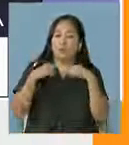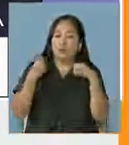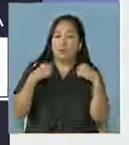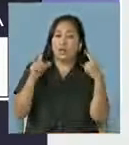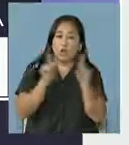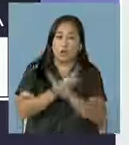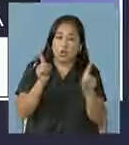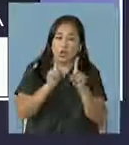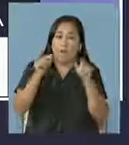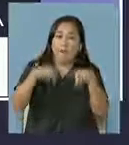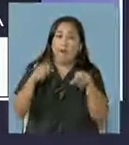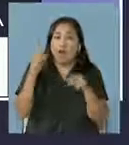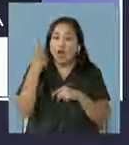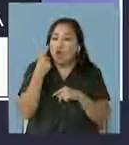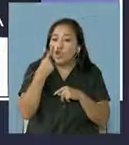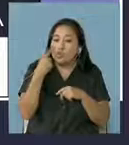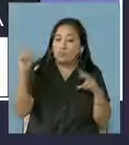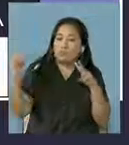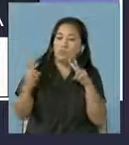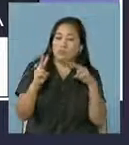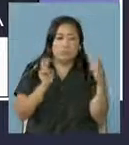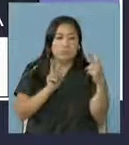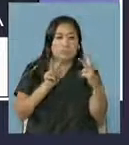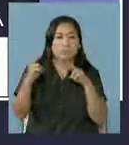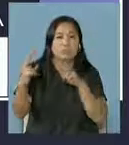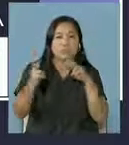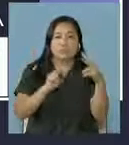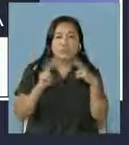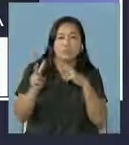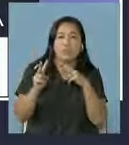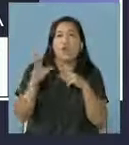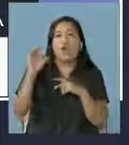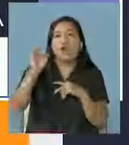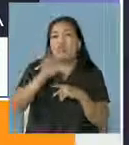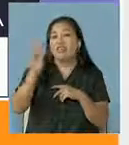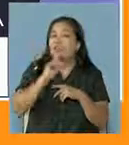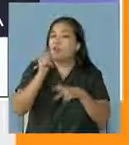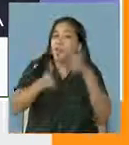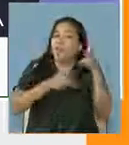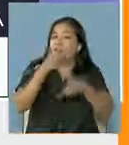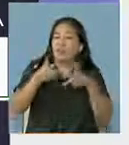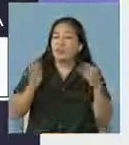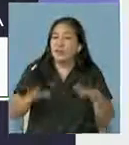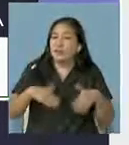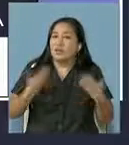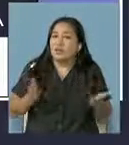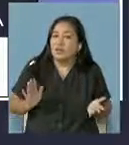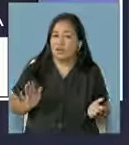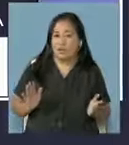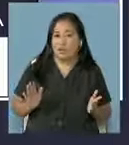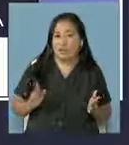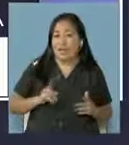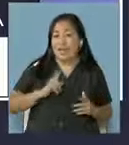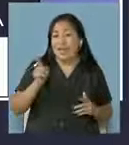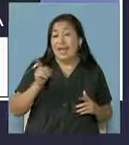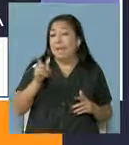están conociendo eso es un poco de lo que expresa osela Así que él por lo menos desde